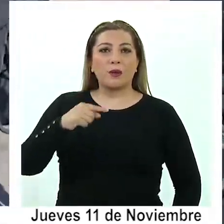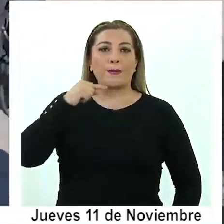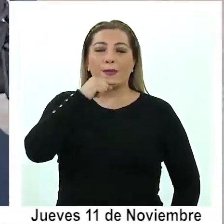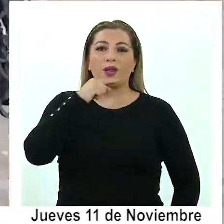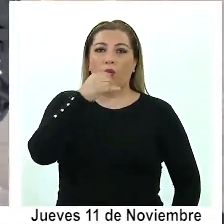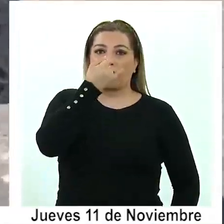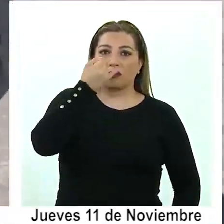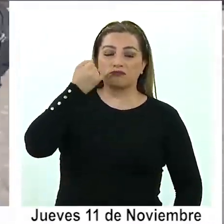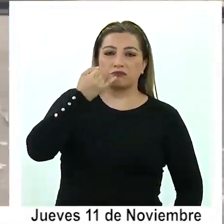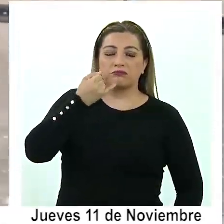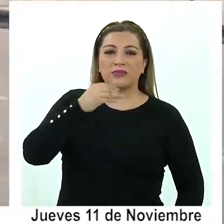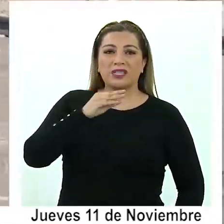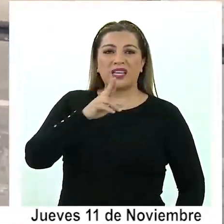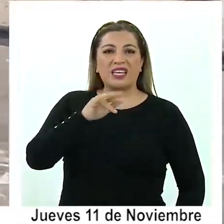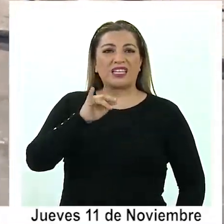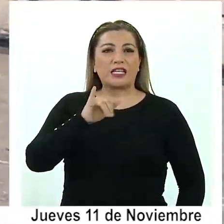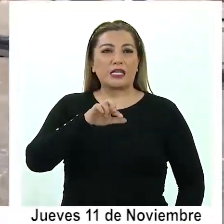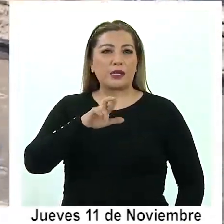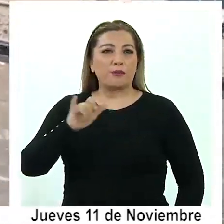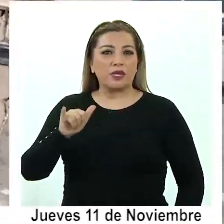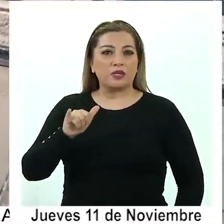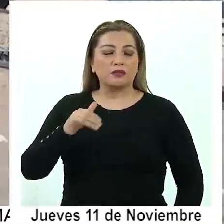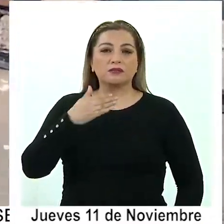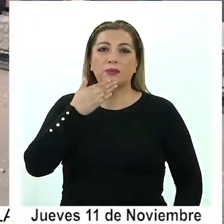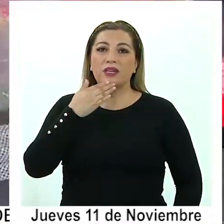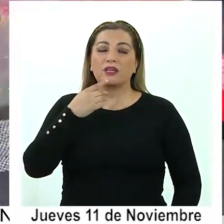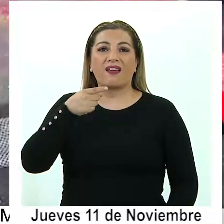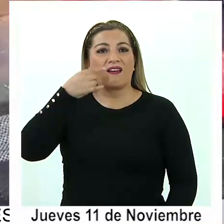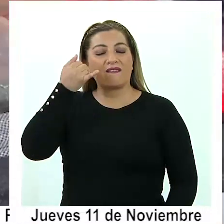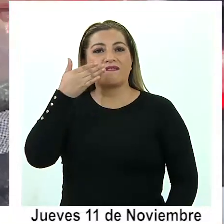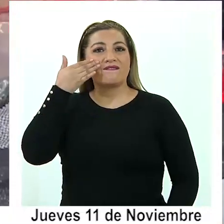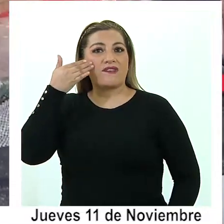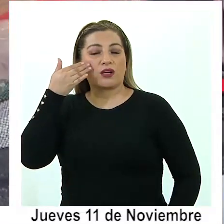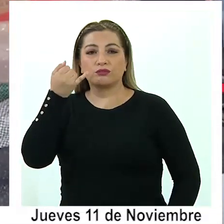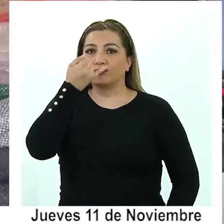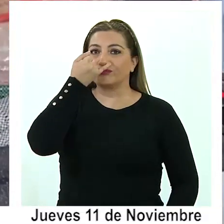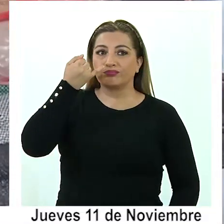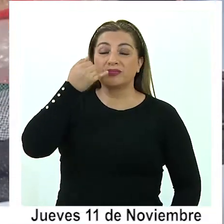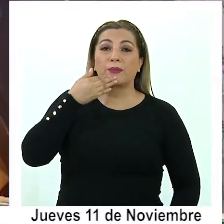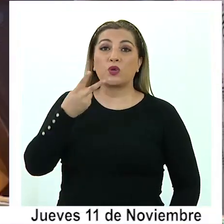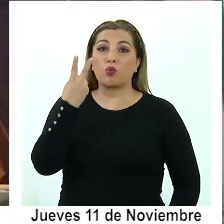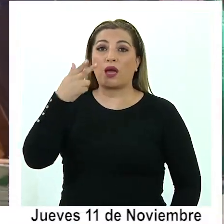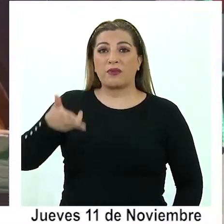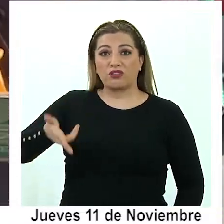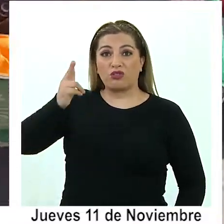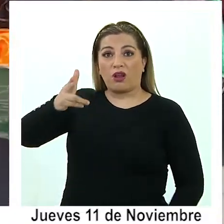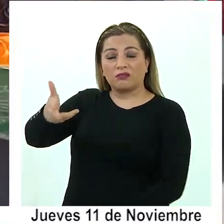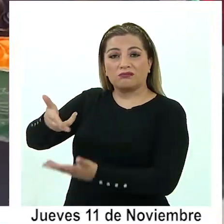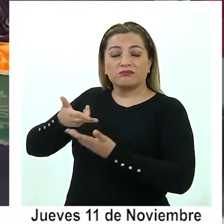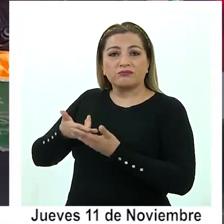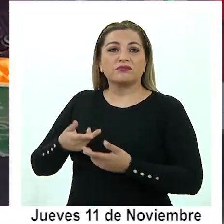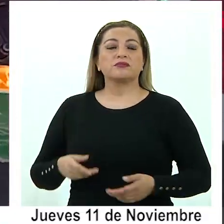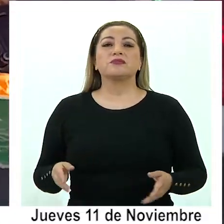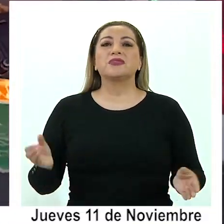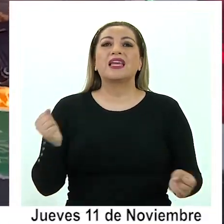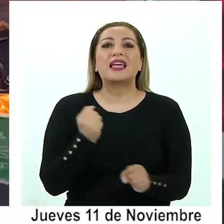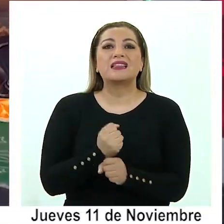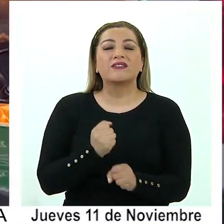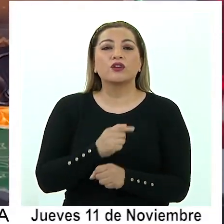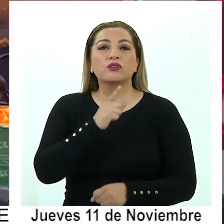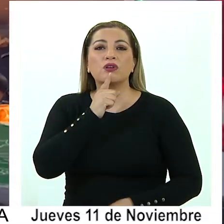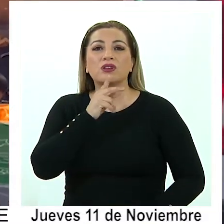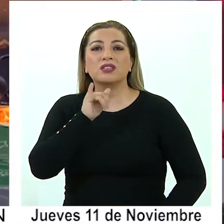creepy y clorhidrato de cocaína. Asimismo, la incautación de un arma. La operación Tridente tiene la característica de un trabajo